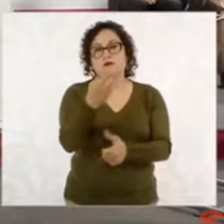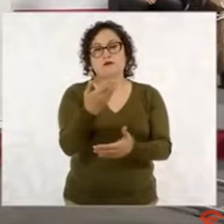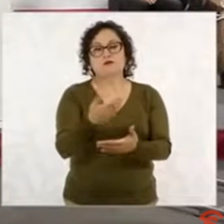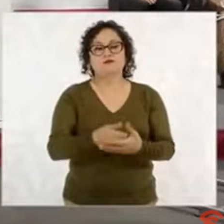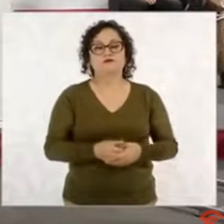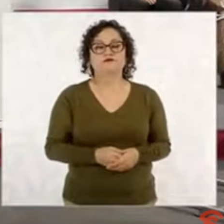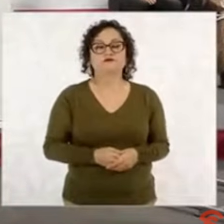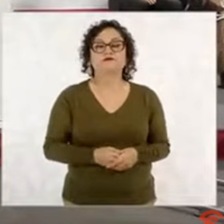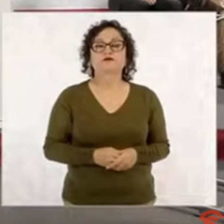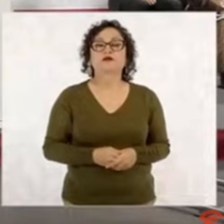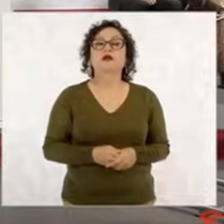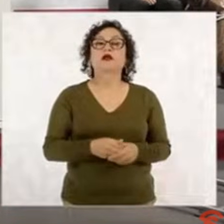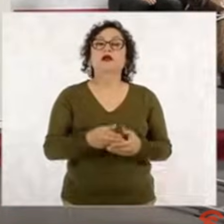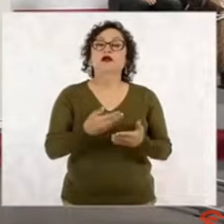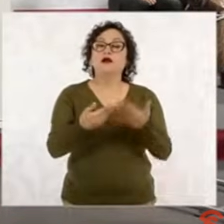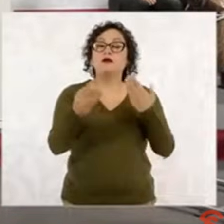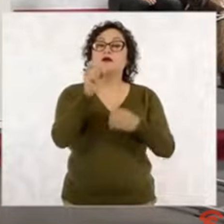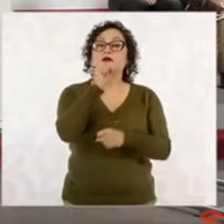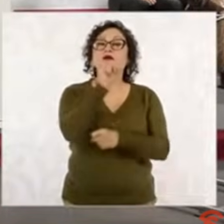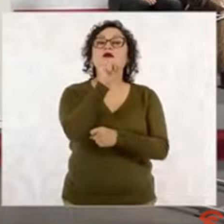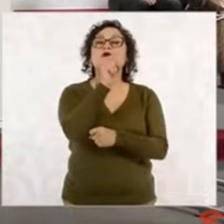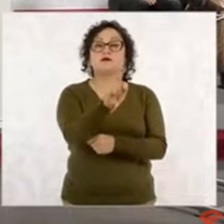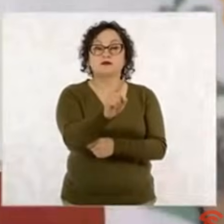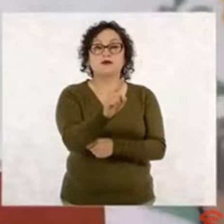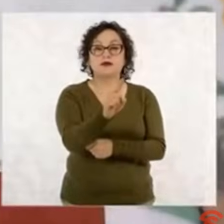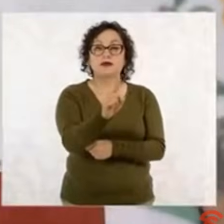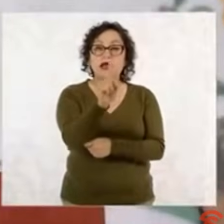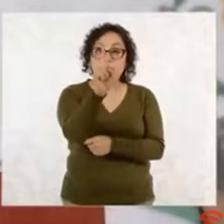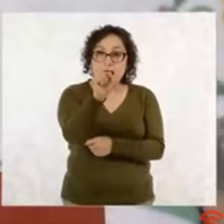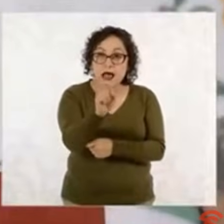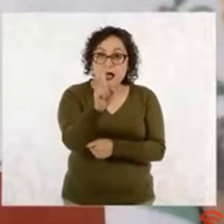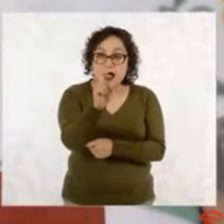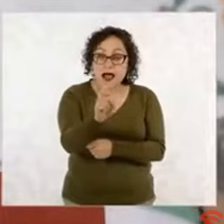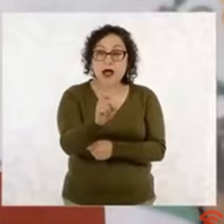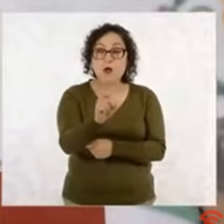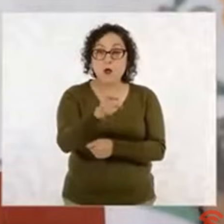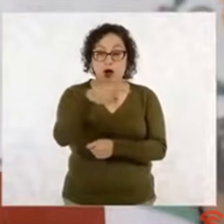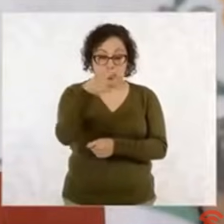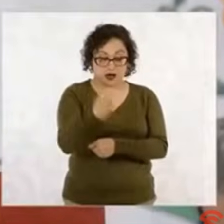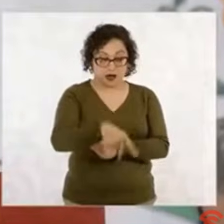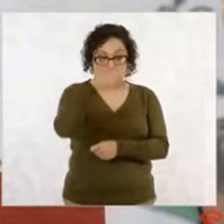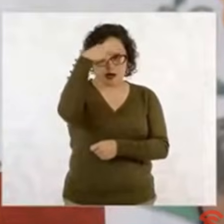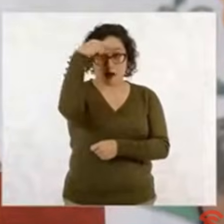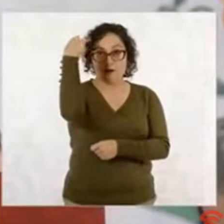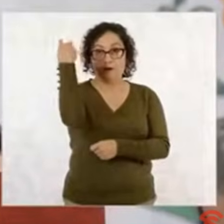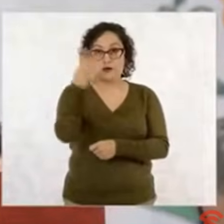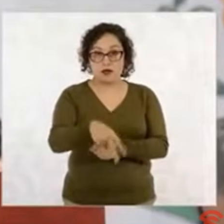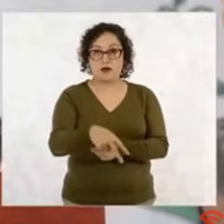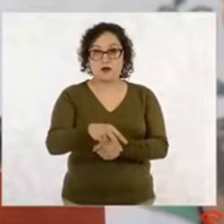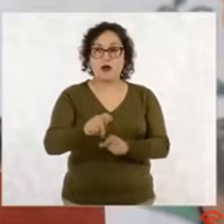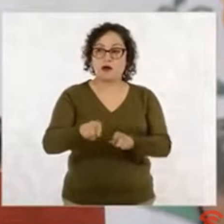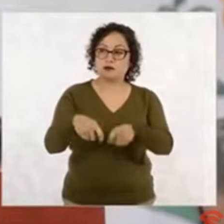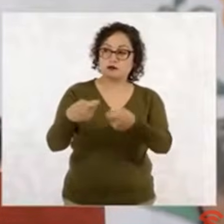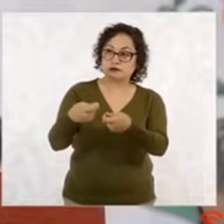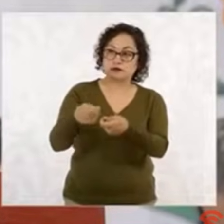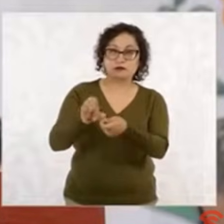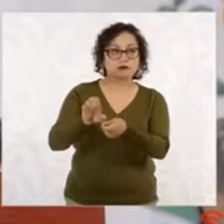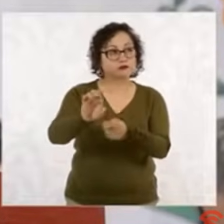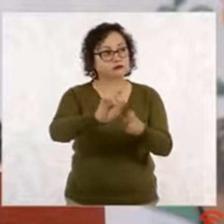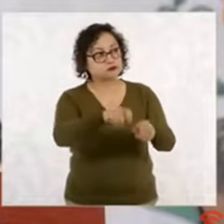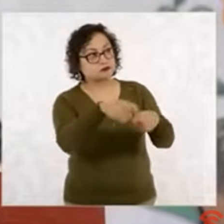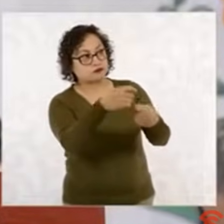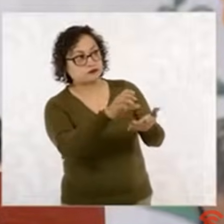Se crea un fondo de reserva de aguas nacionales que nos va a permitir tener agua suficiente para garantizar el derecho humano al agua, sobre todo